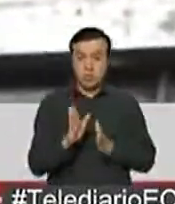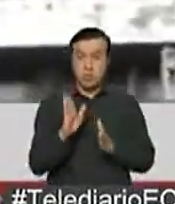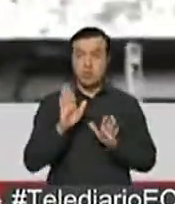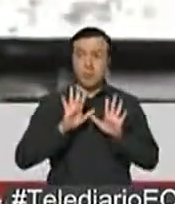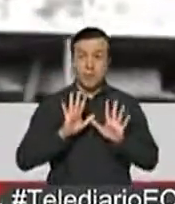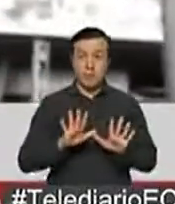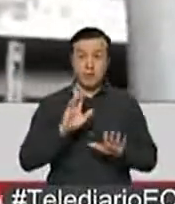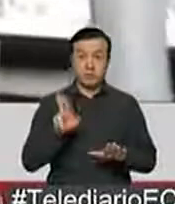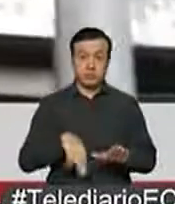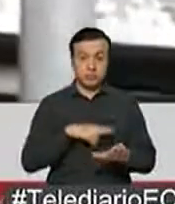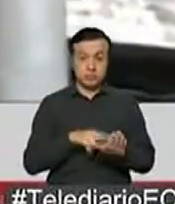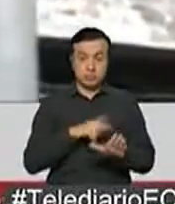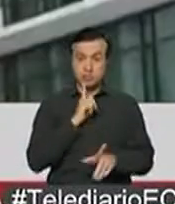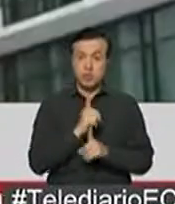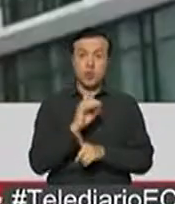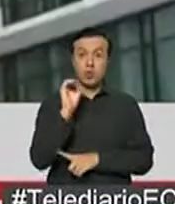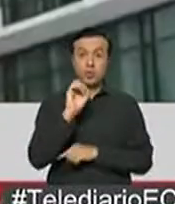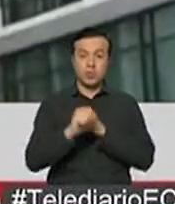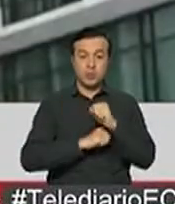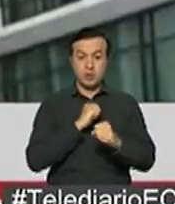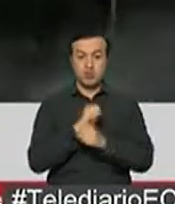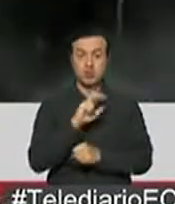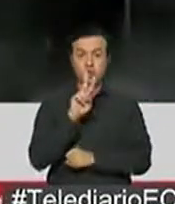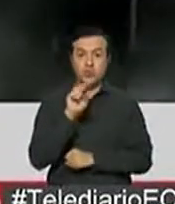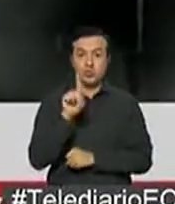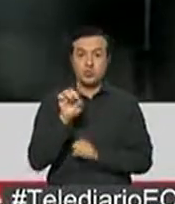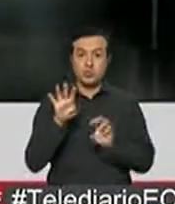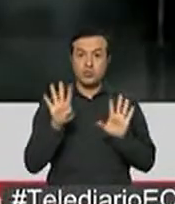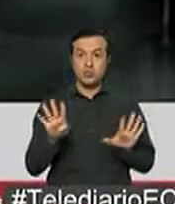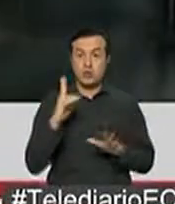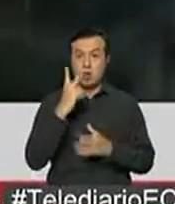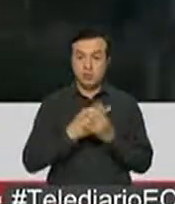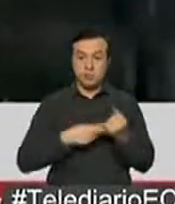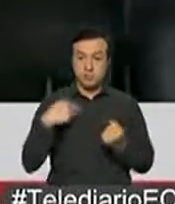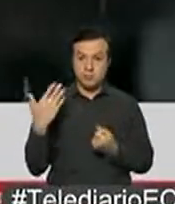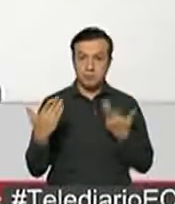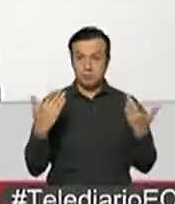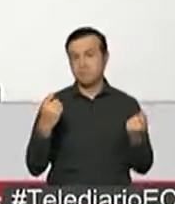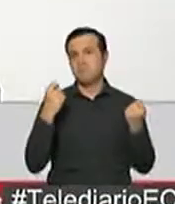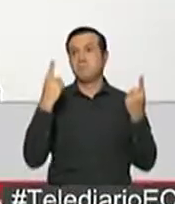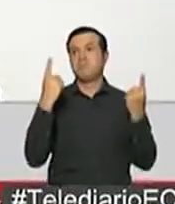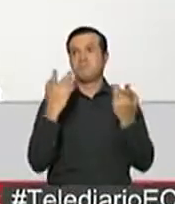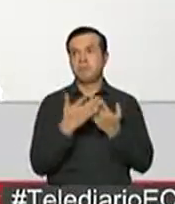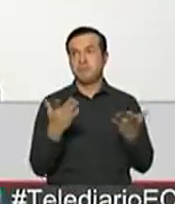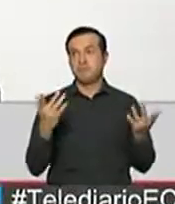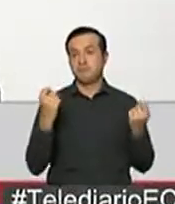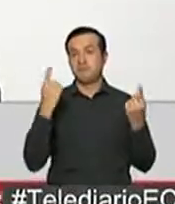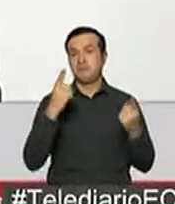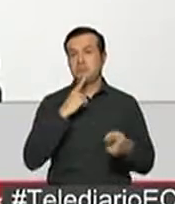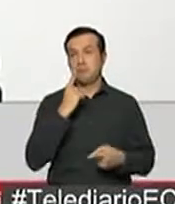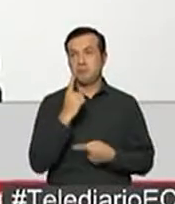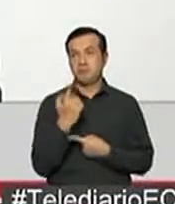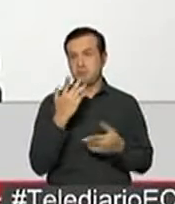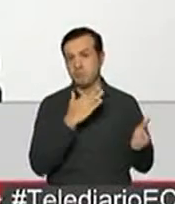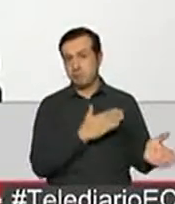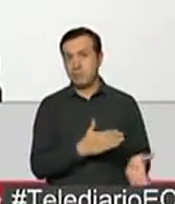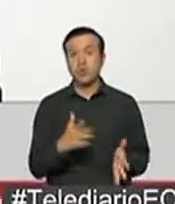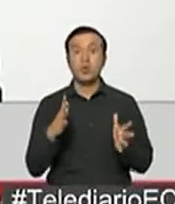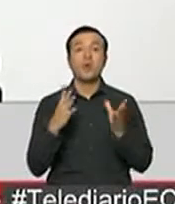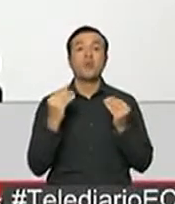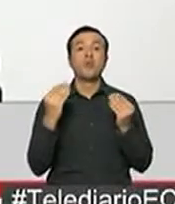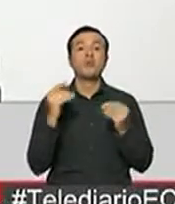el paro nacional en octubre de 2019 y le sorprende me llama la atención que muchas